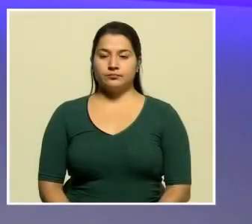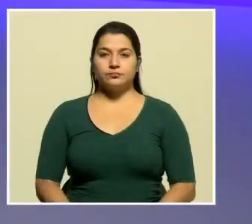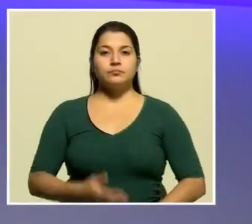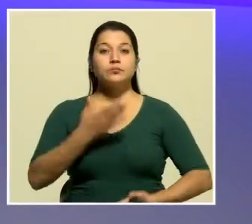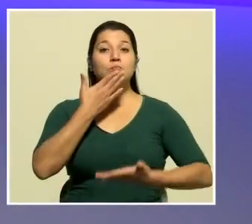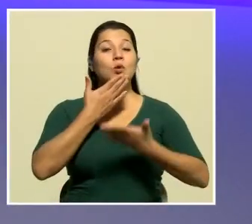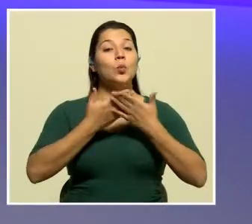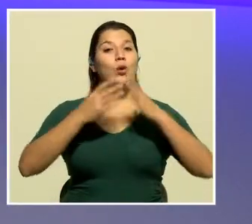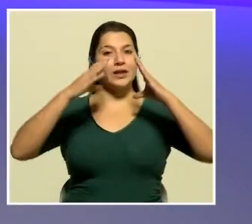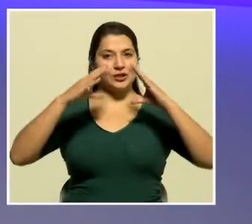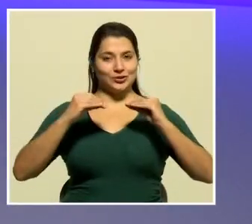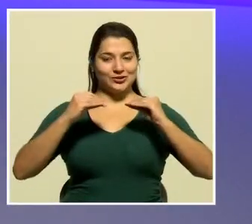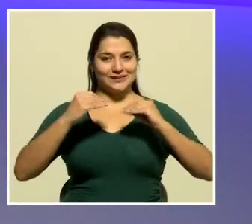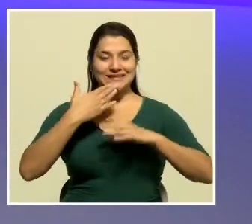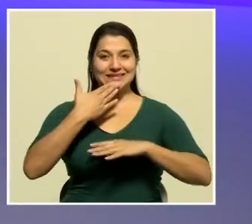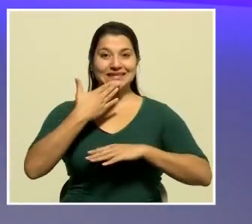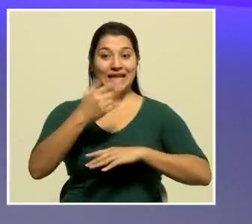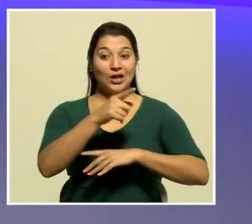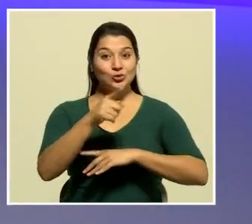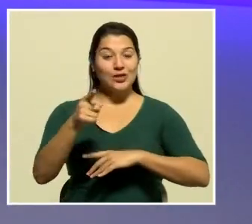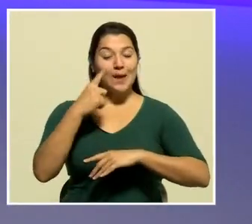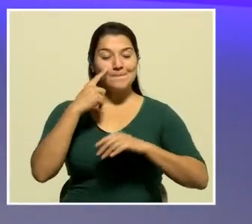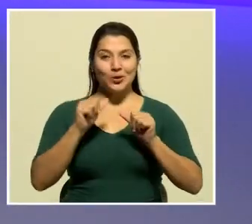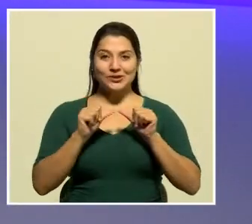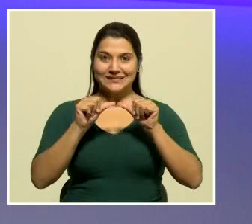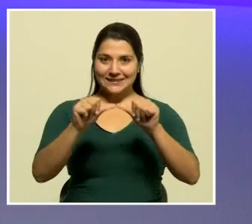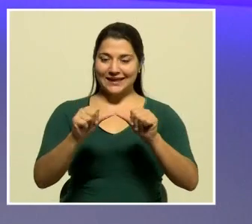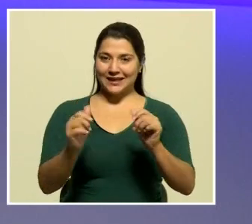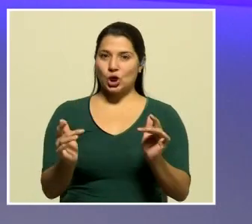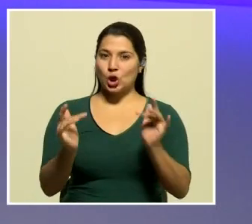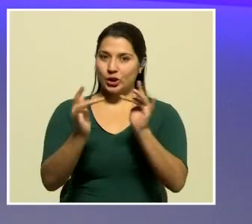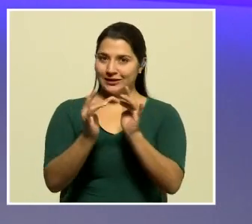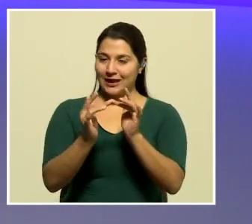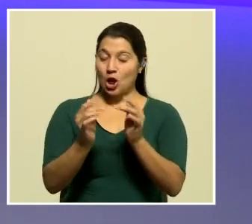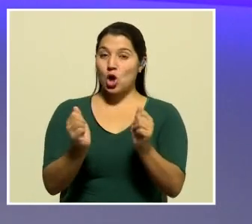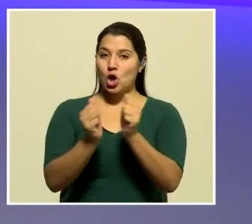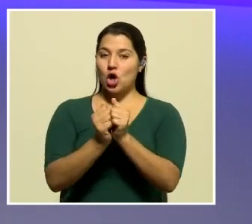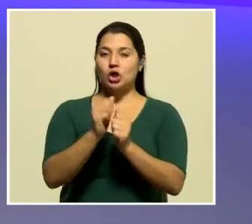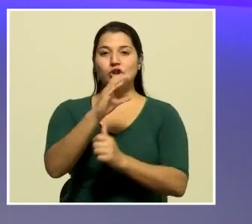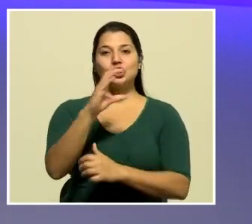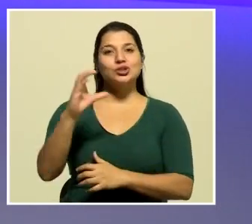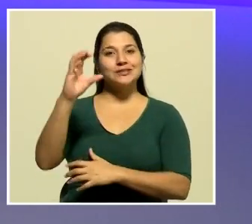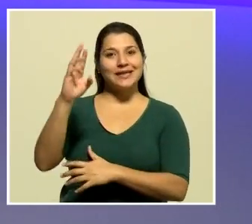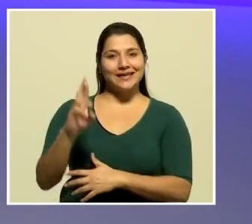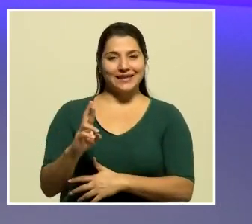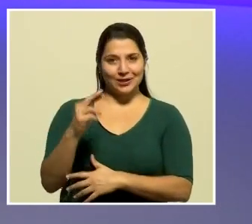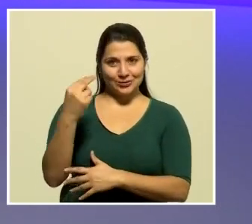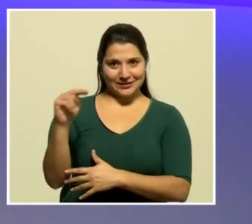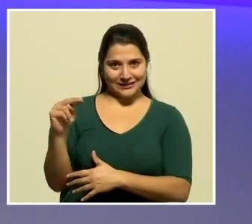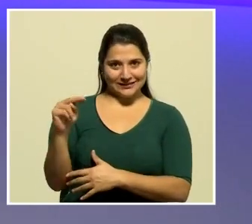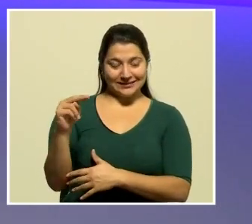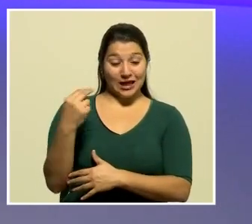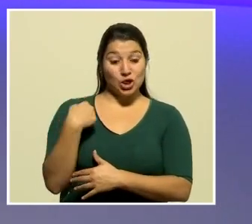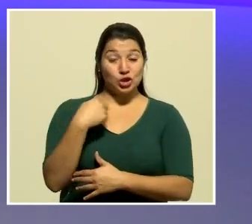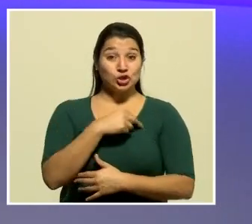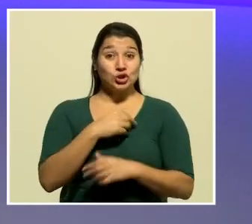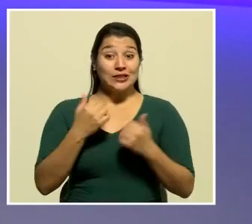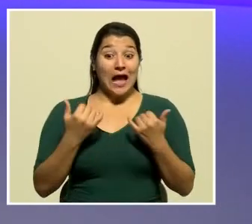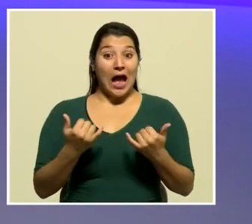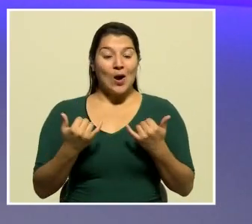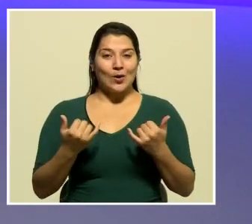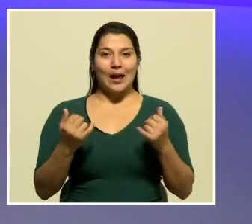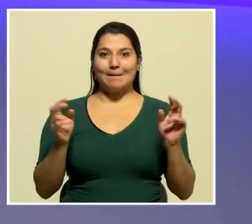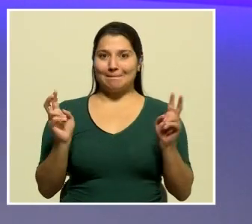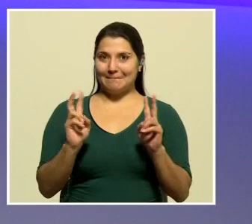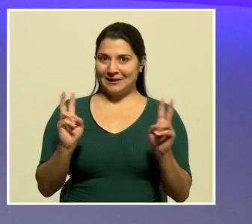Buenas noches, gracias por continuar conectados a la señal de Costa Rica Noticias. Estamos en